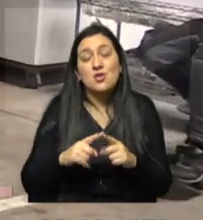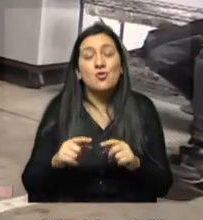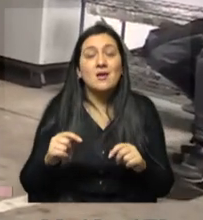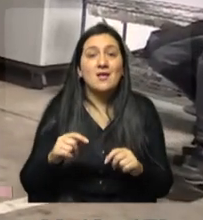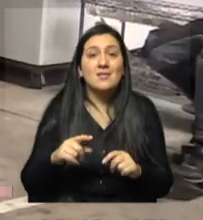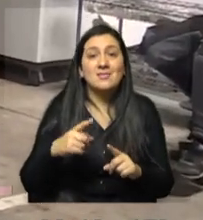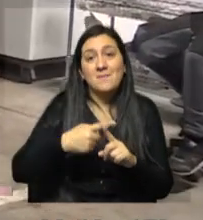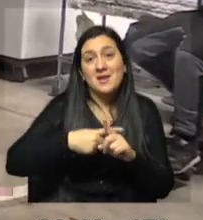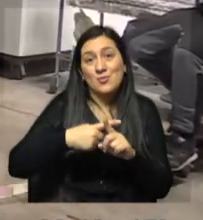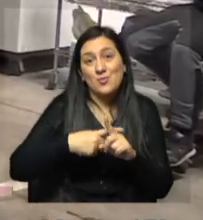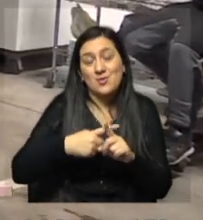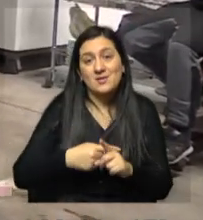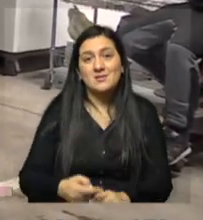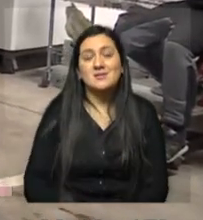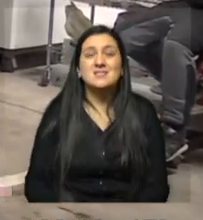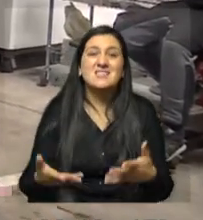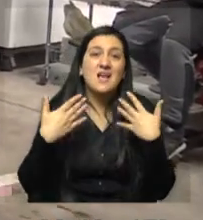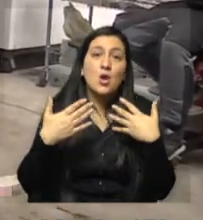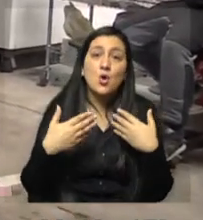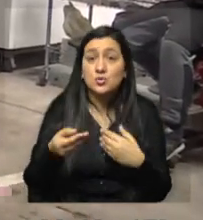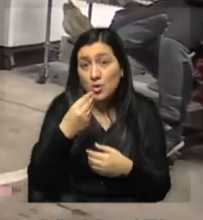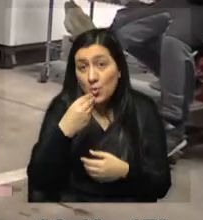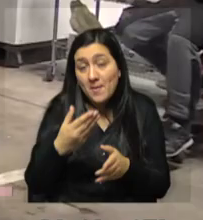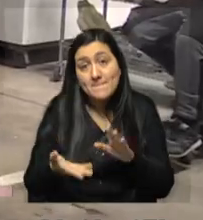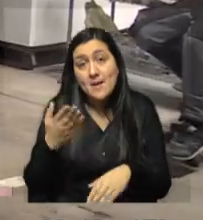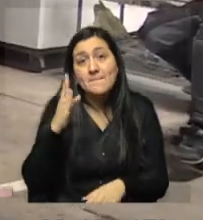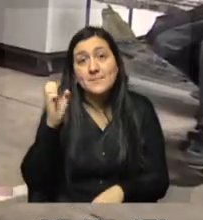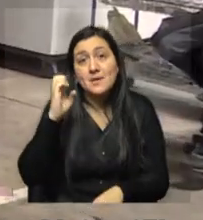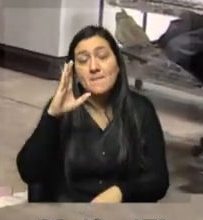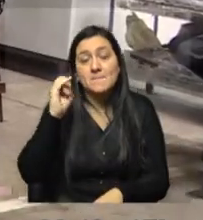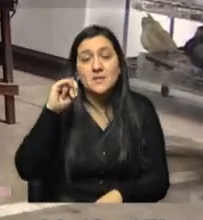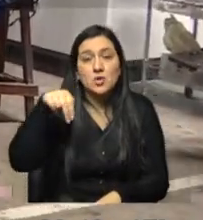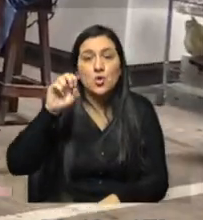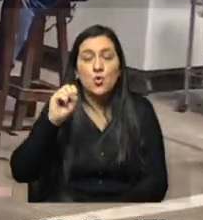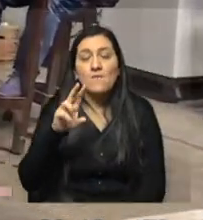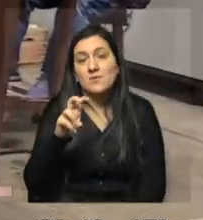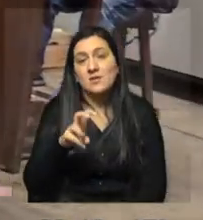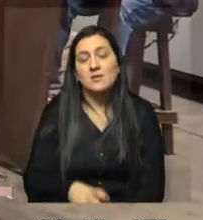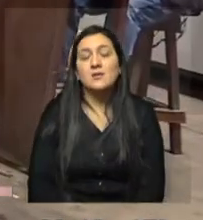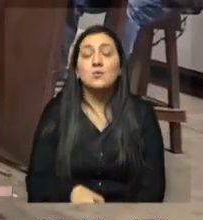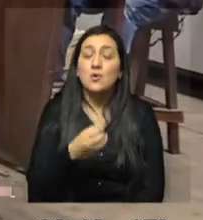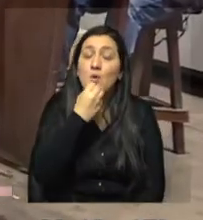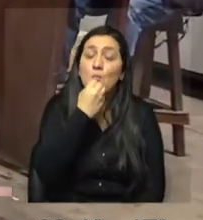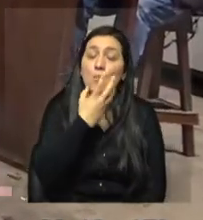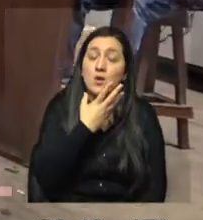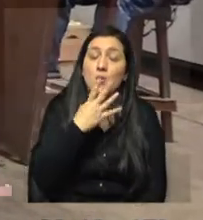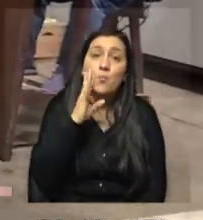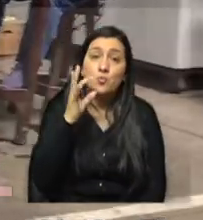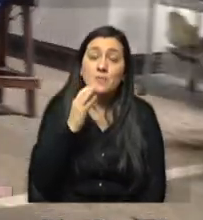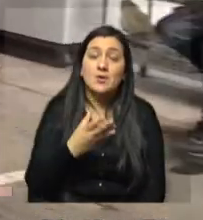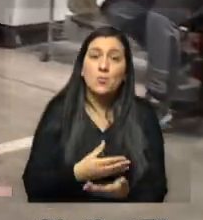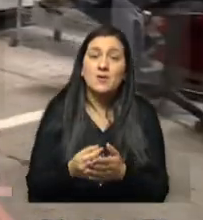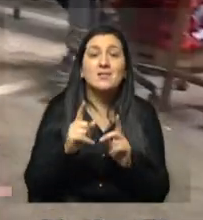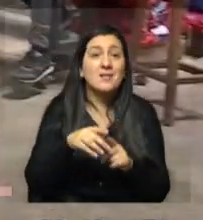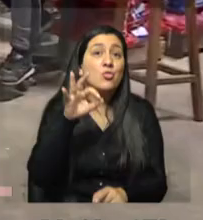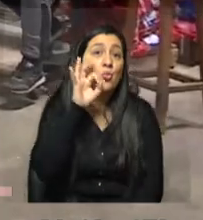alta, se consume más pepino. Entonces seguramente también sea una buena oportunidad para adquirirlo. Y después, el durazno.